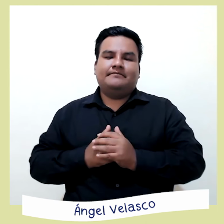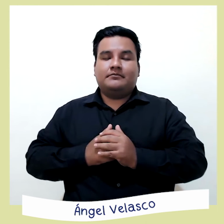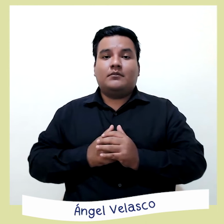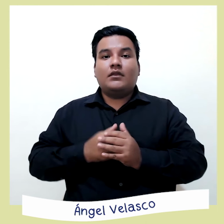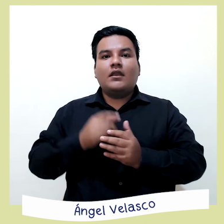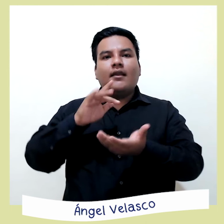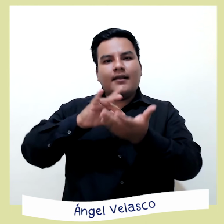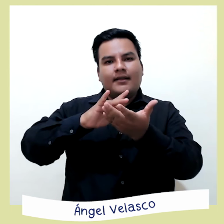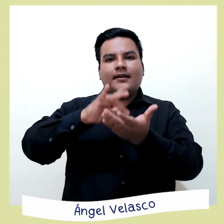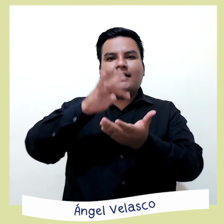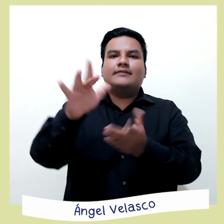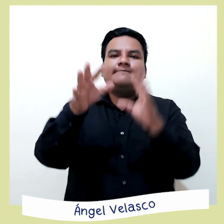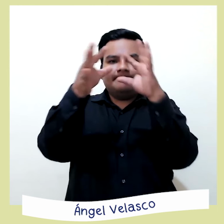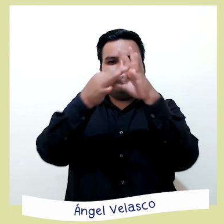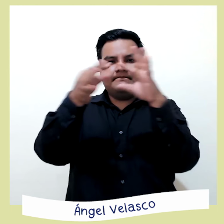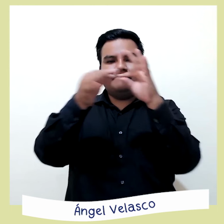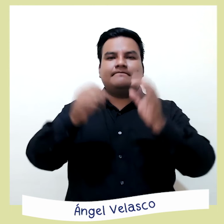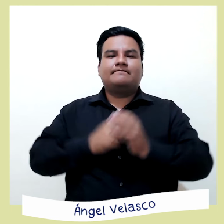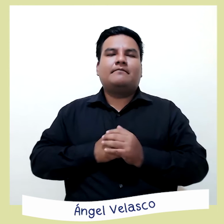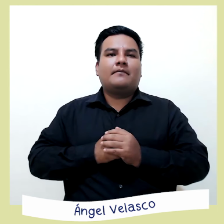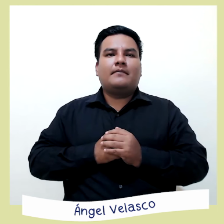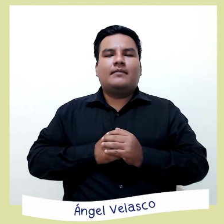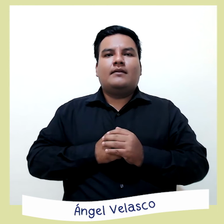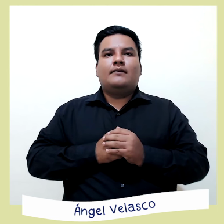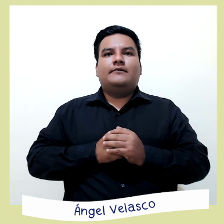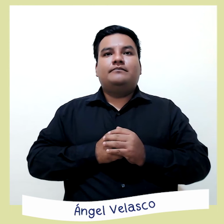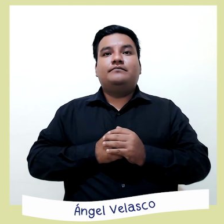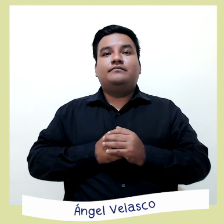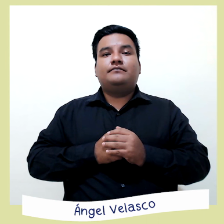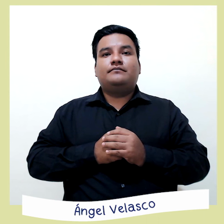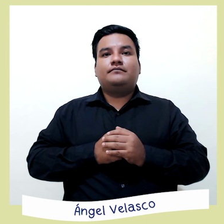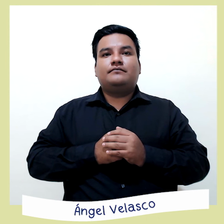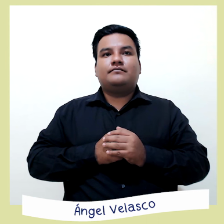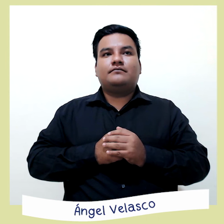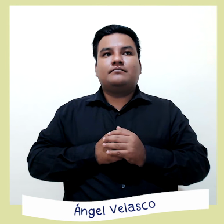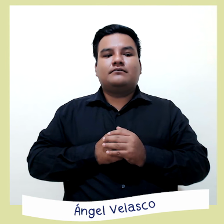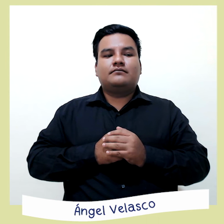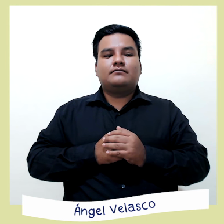la pobreza, la condición indígena, étnica y otras, pues se van